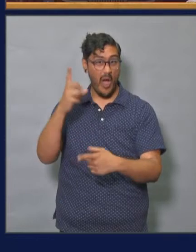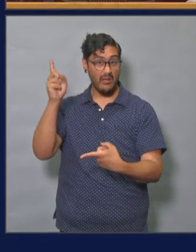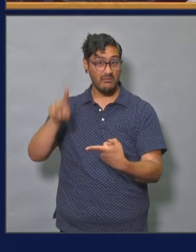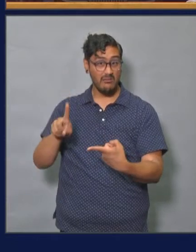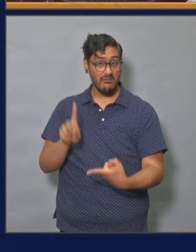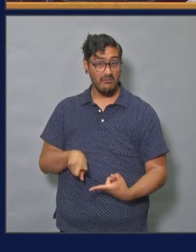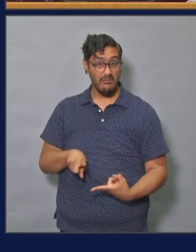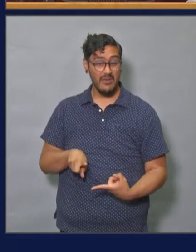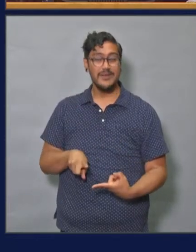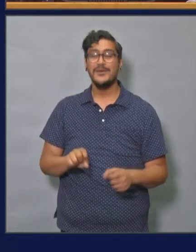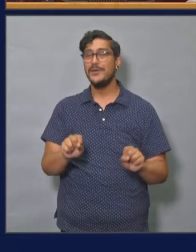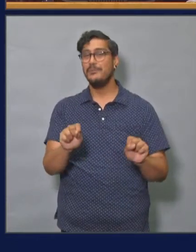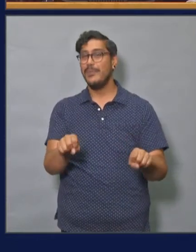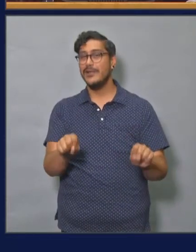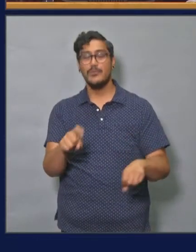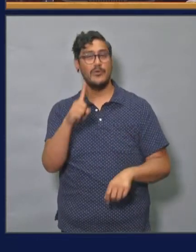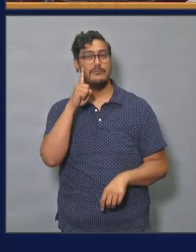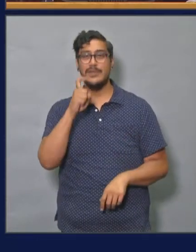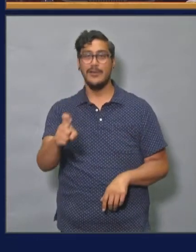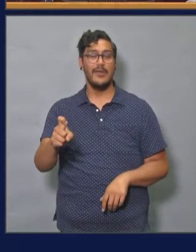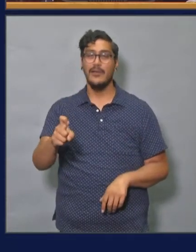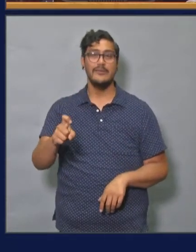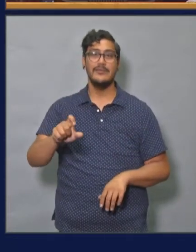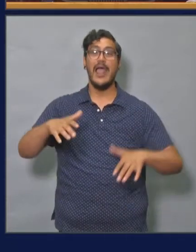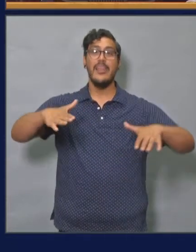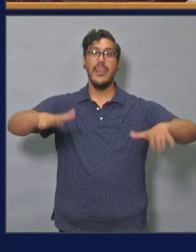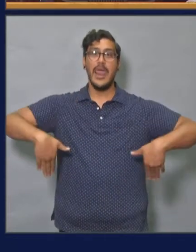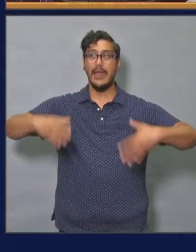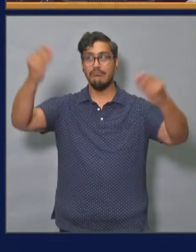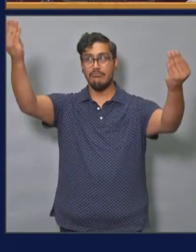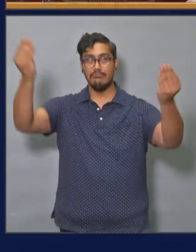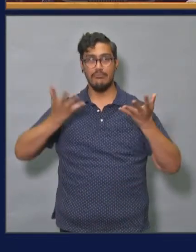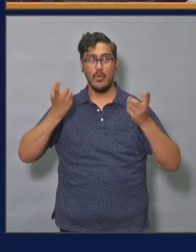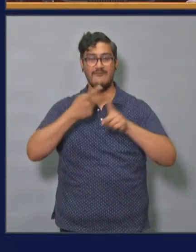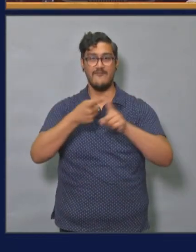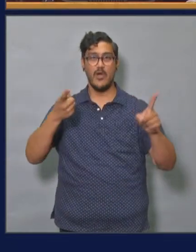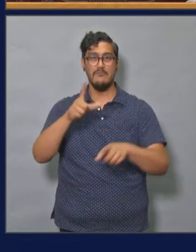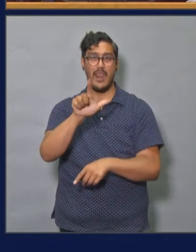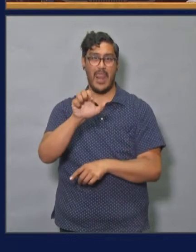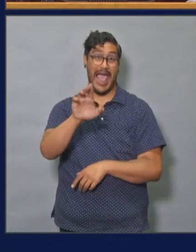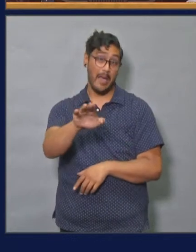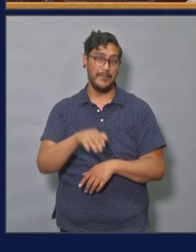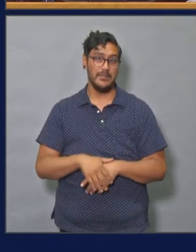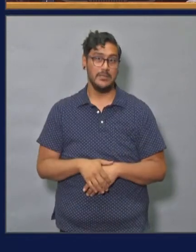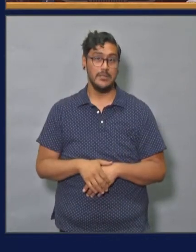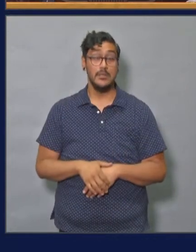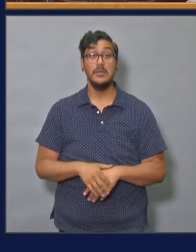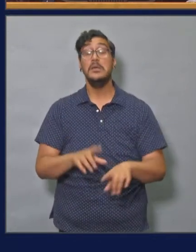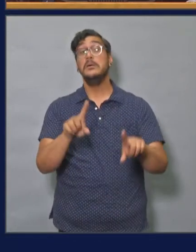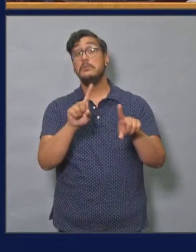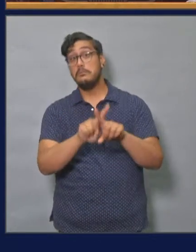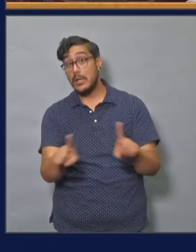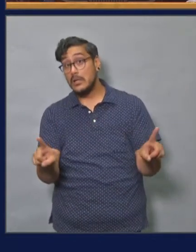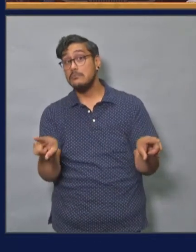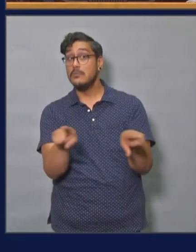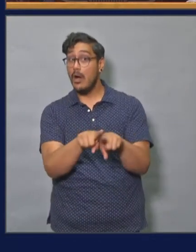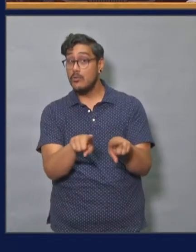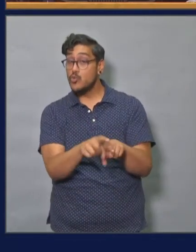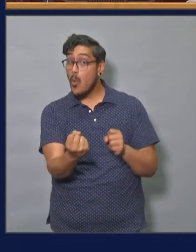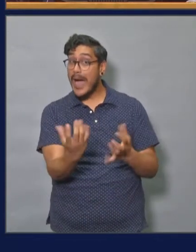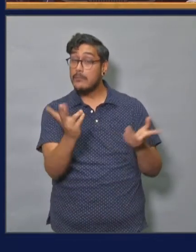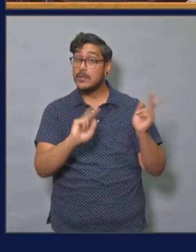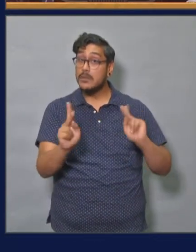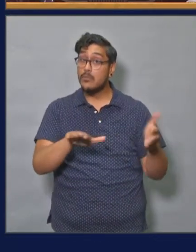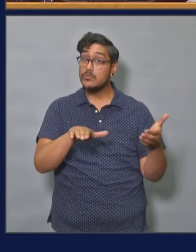un retraso en la presentación de informes. Pero incluso teniendo en cuenta esto, el total de fallecimiento y las muertes